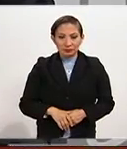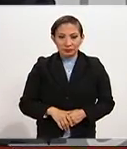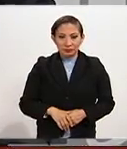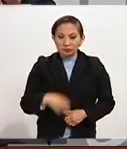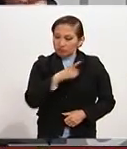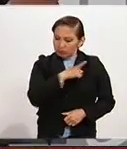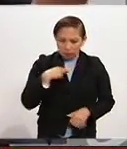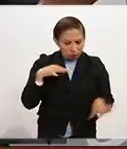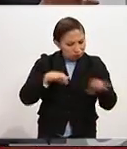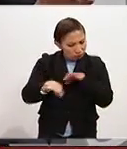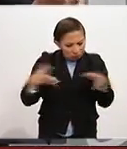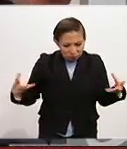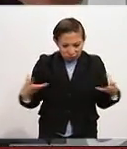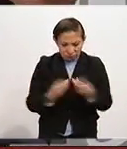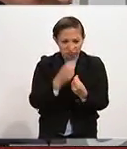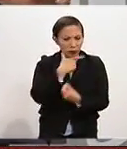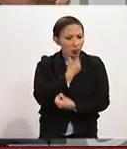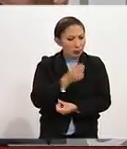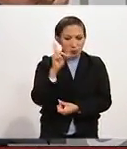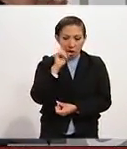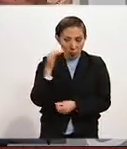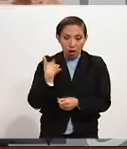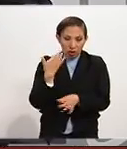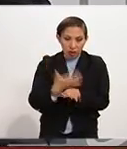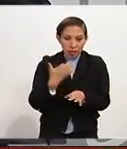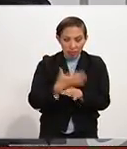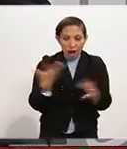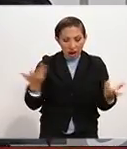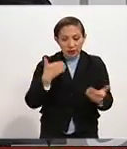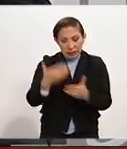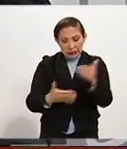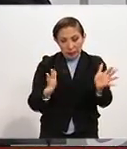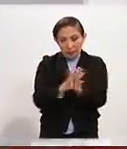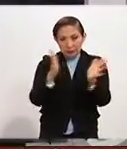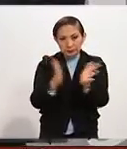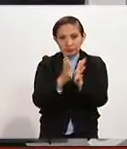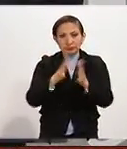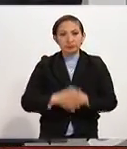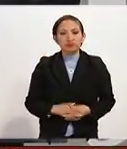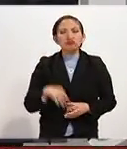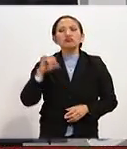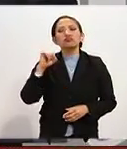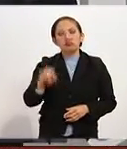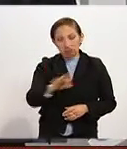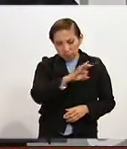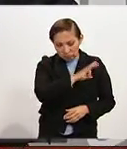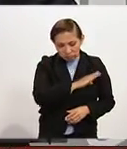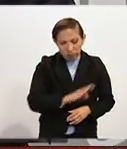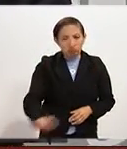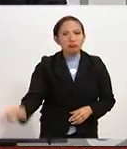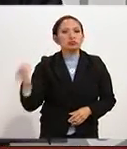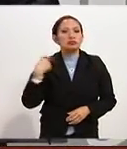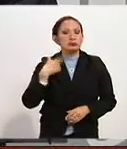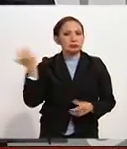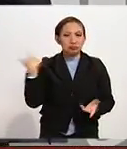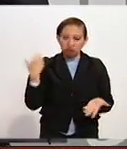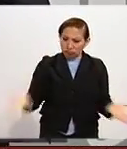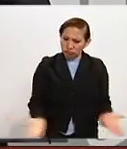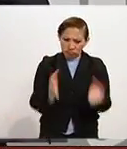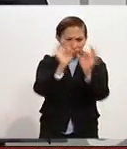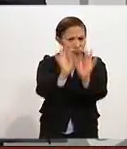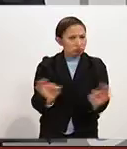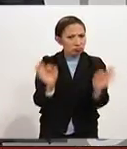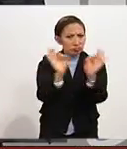Habrá que trabajar todos y todas, como se está haciendo ahora y como se está participando. Sí se podrá, sí, yo creo que sí, va a ser un impulso muy